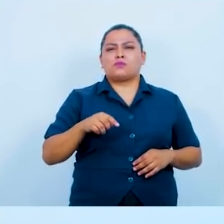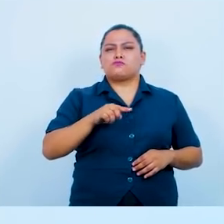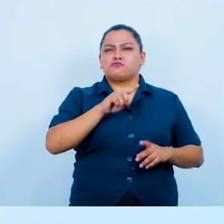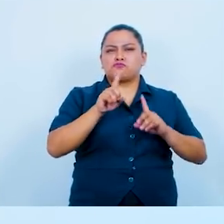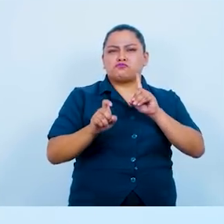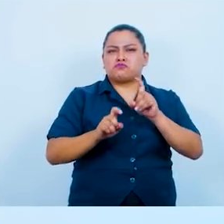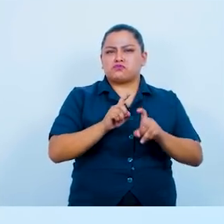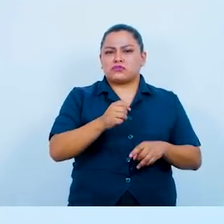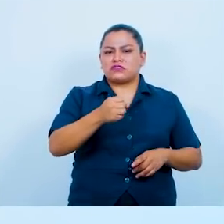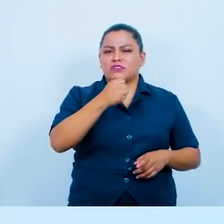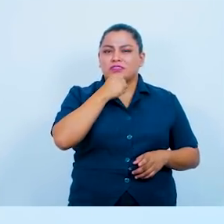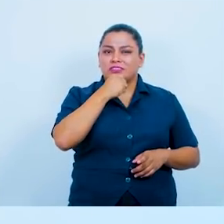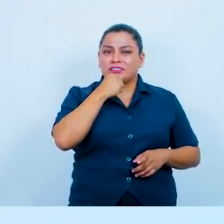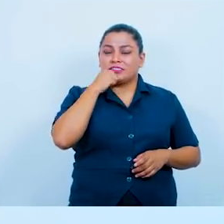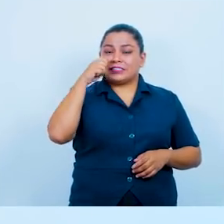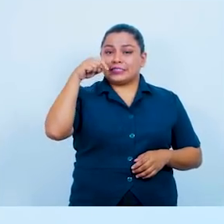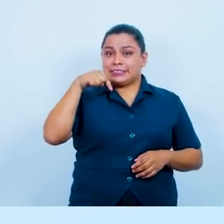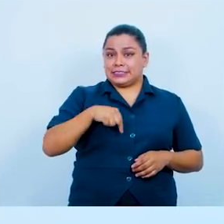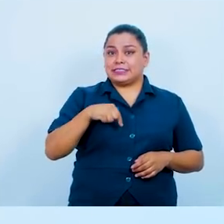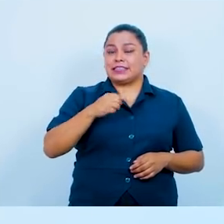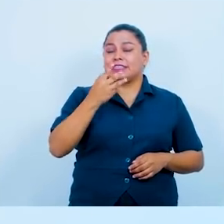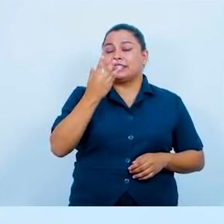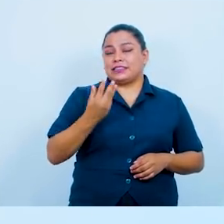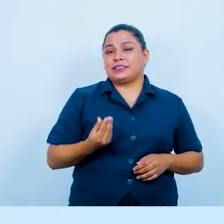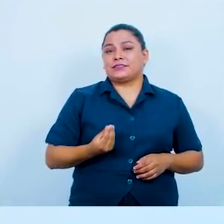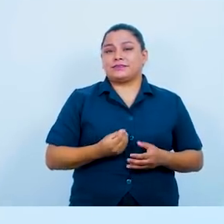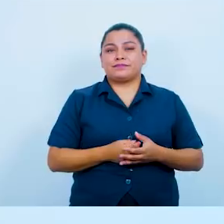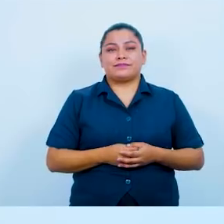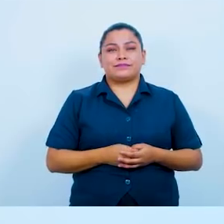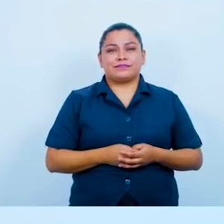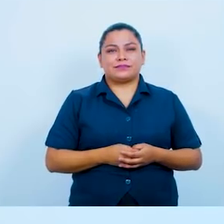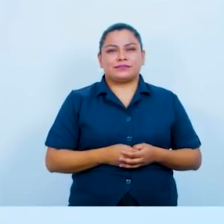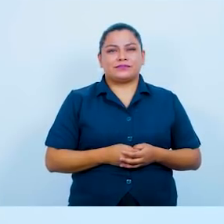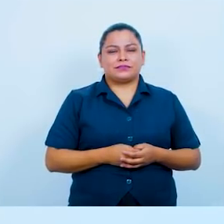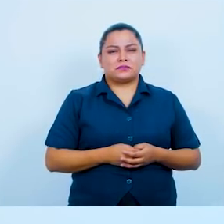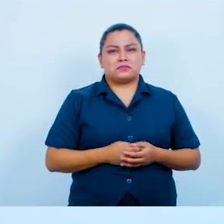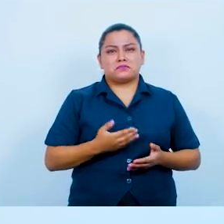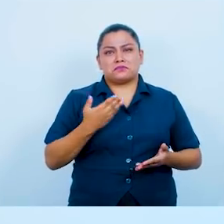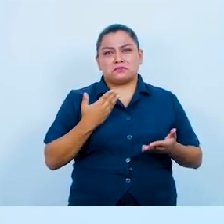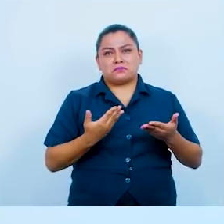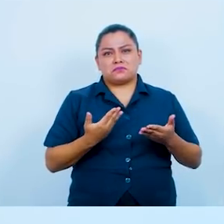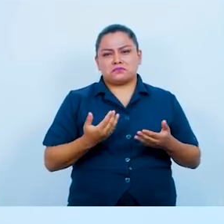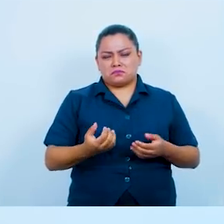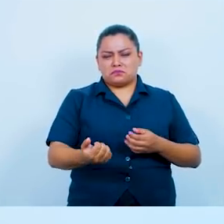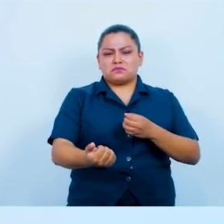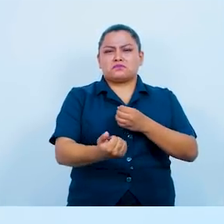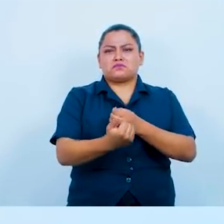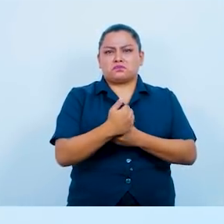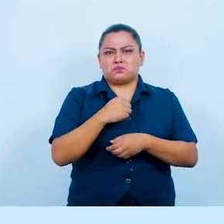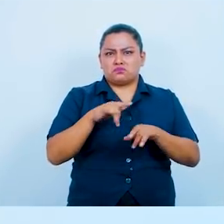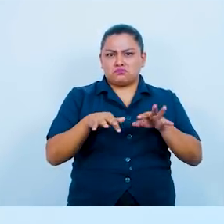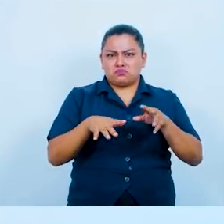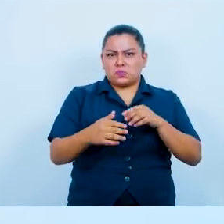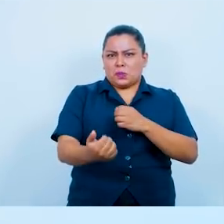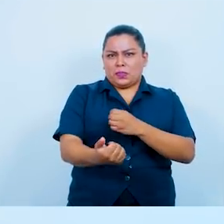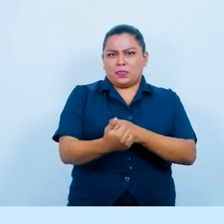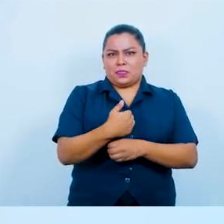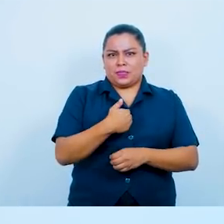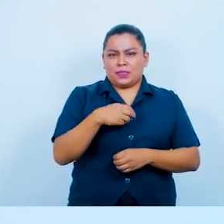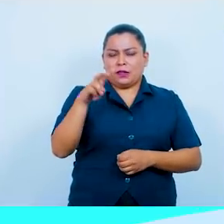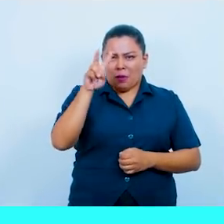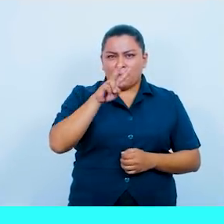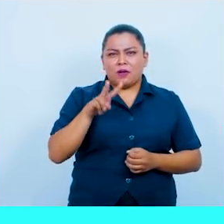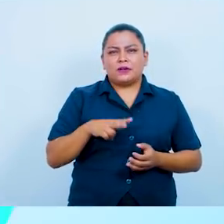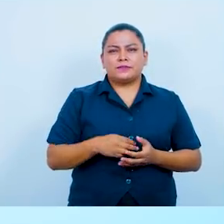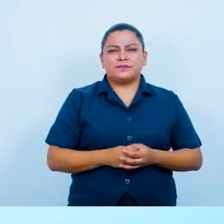tienen sobre la información que hemos tratado en este webinar? ¿Qué les parece si nos comentan en el chat? Les estaremos